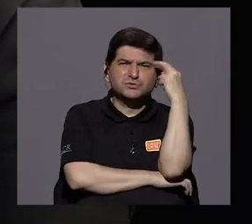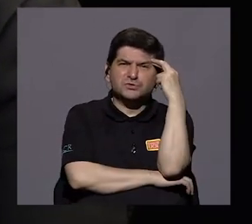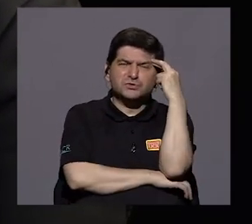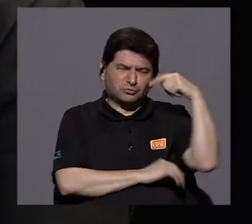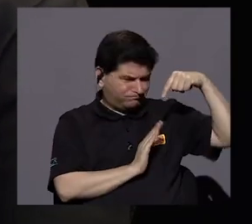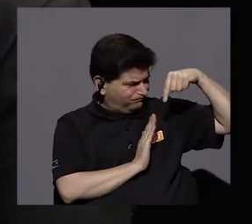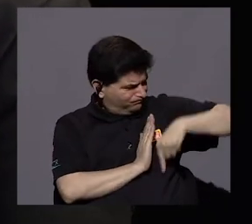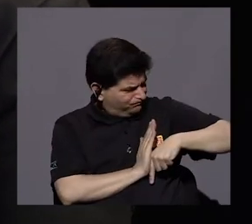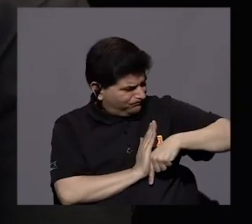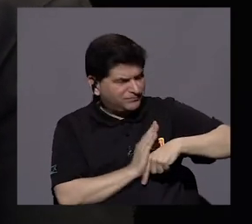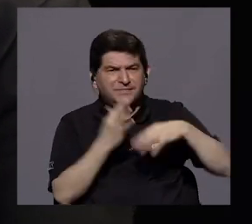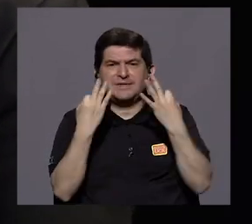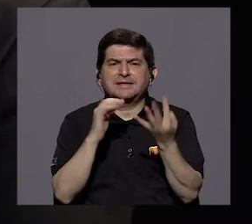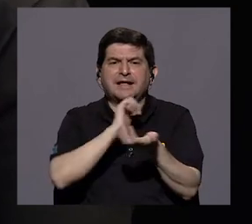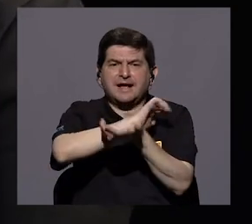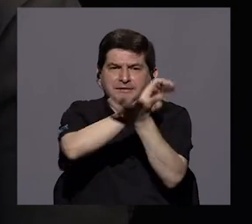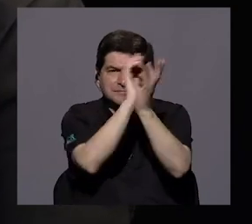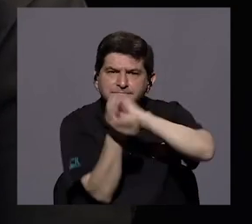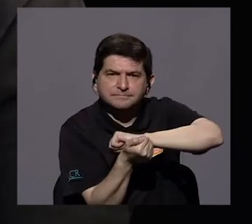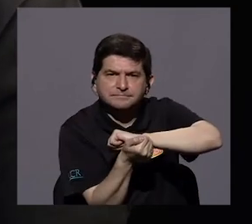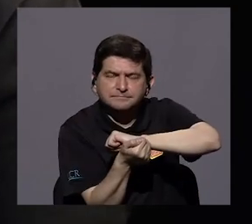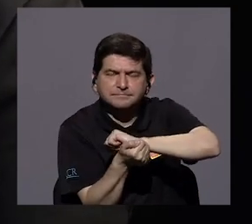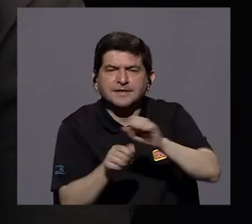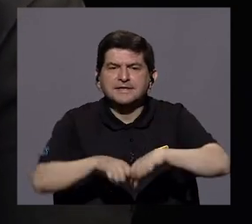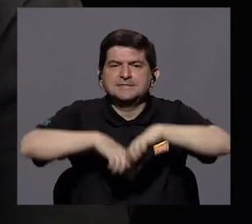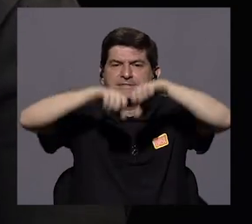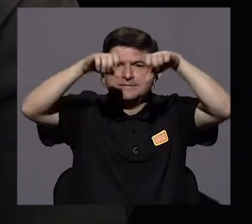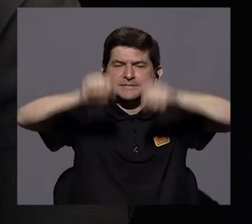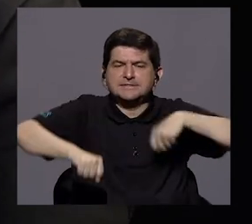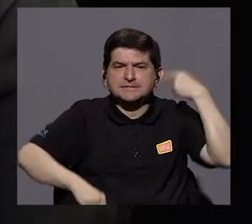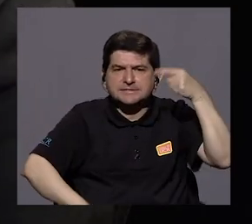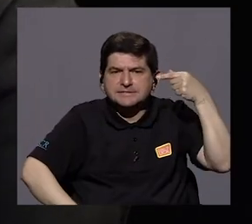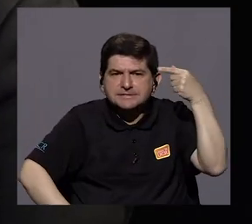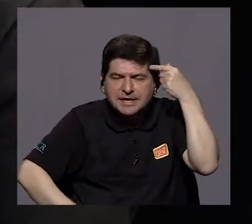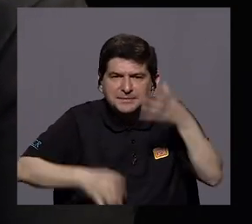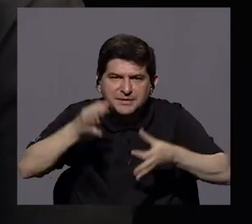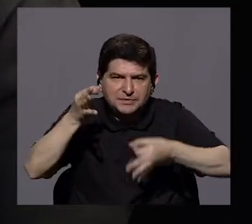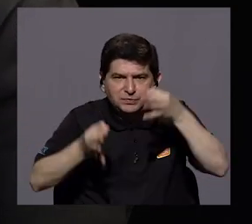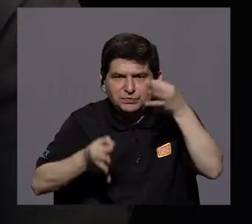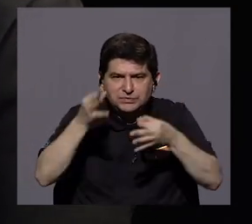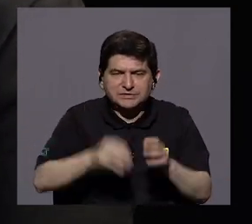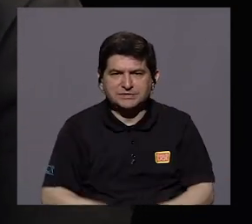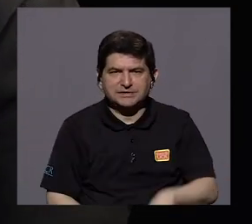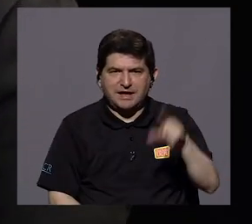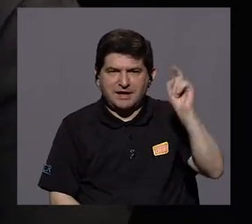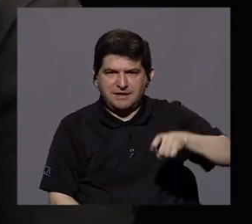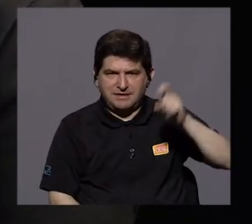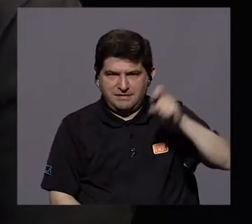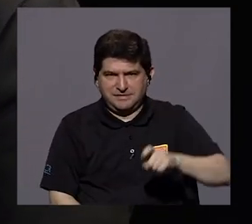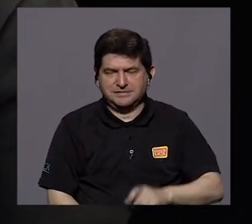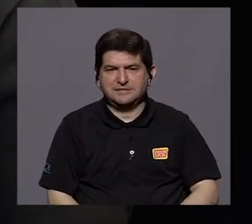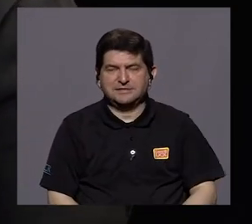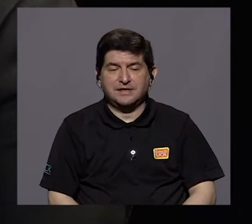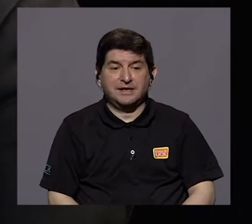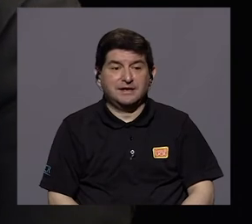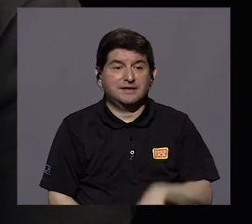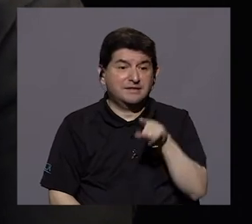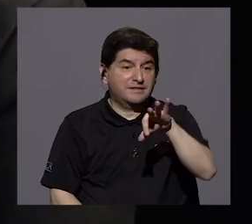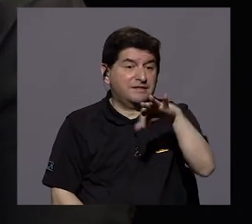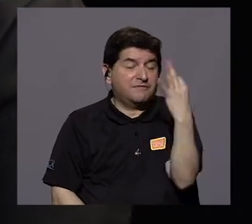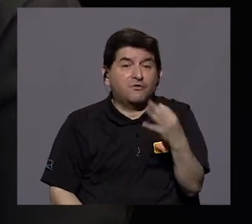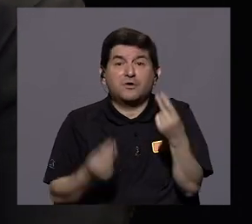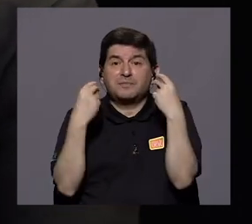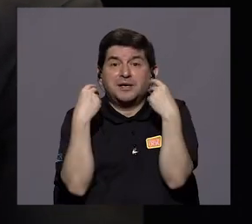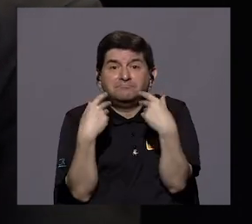hacia lo interno orientado a hacer cambios del sistema de gobierno judicial, que requiere a grandes gritos,